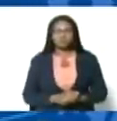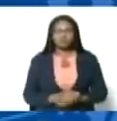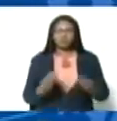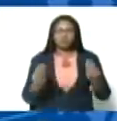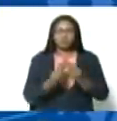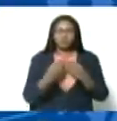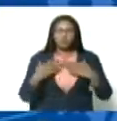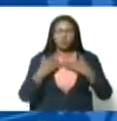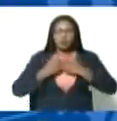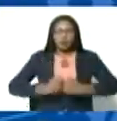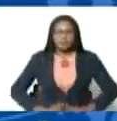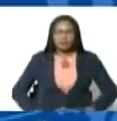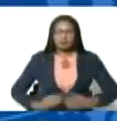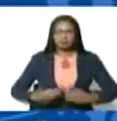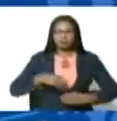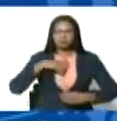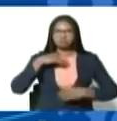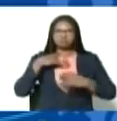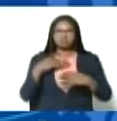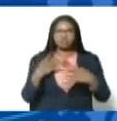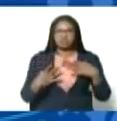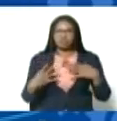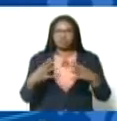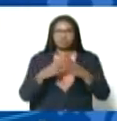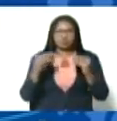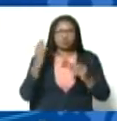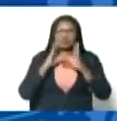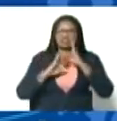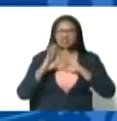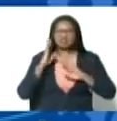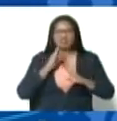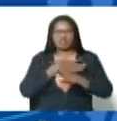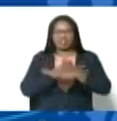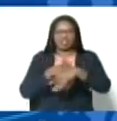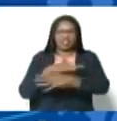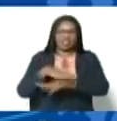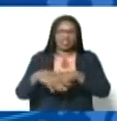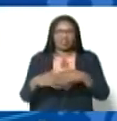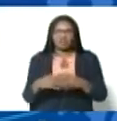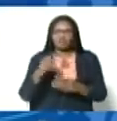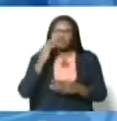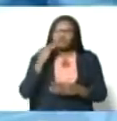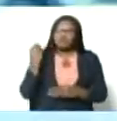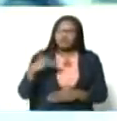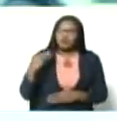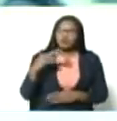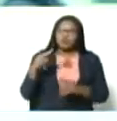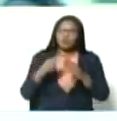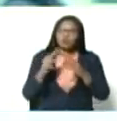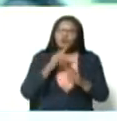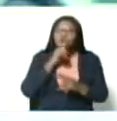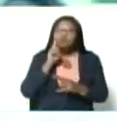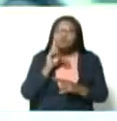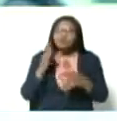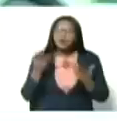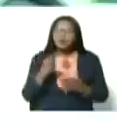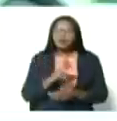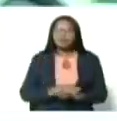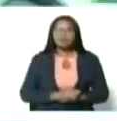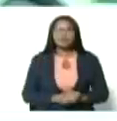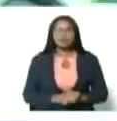braga. Llena toda de grasa. Un muchachito. ¿Cómo te llamas tú? Edison